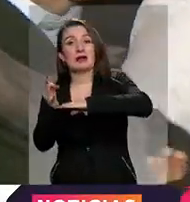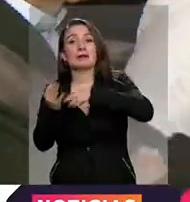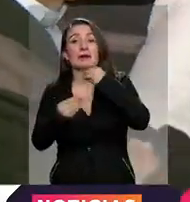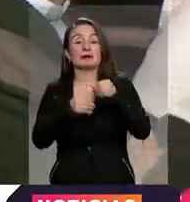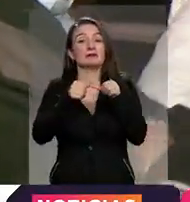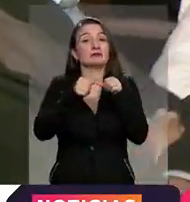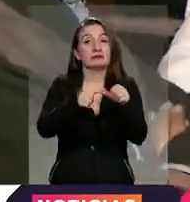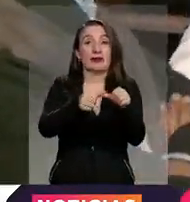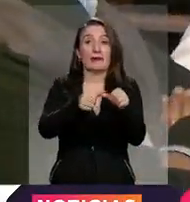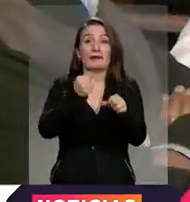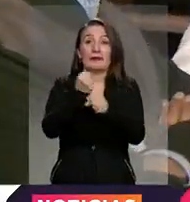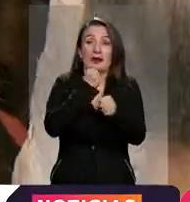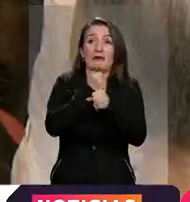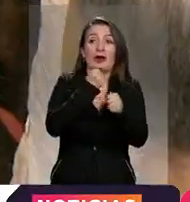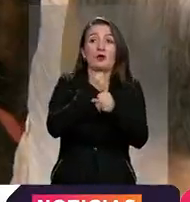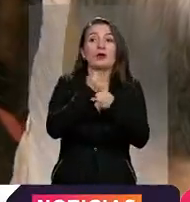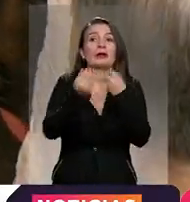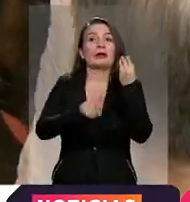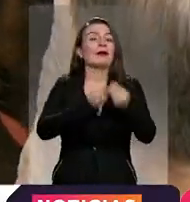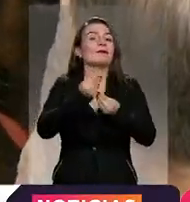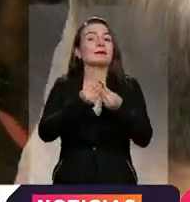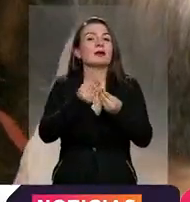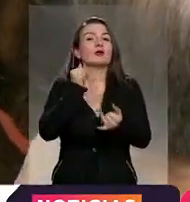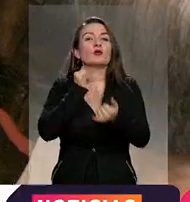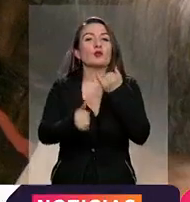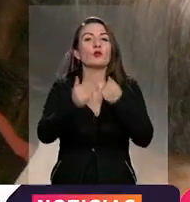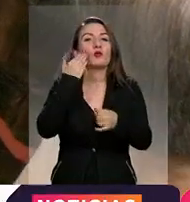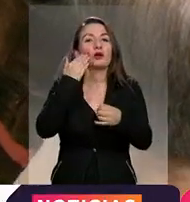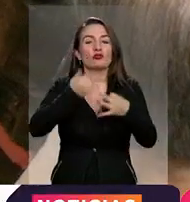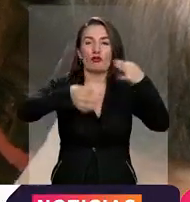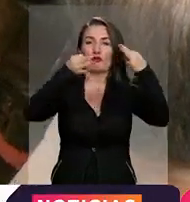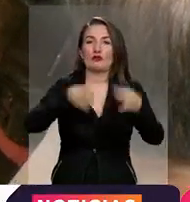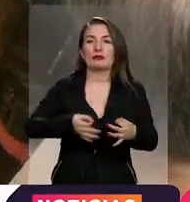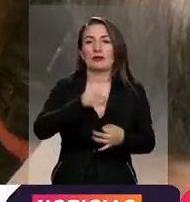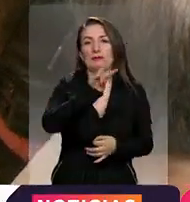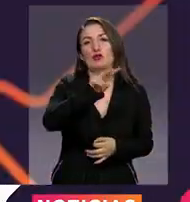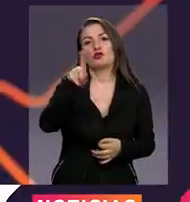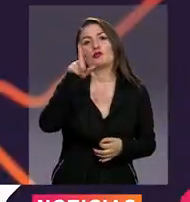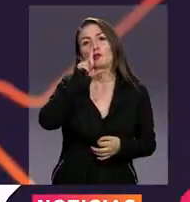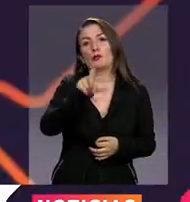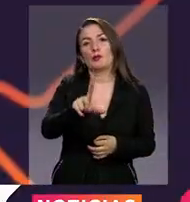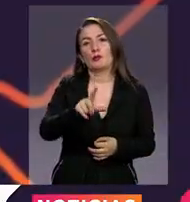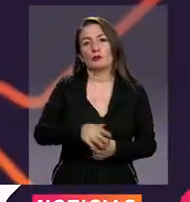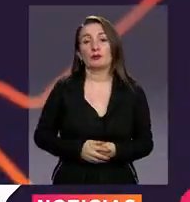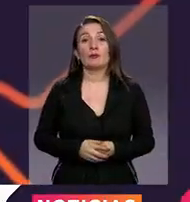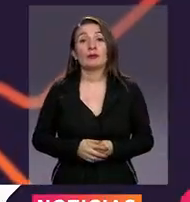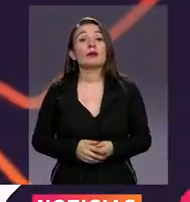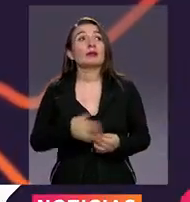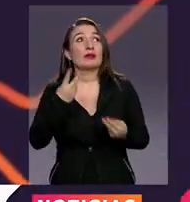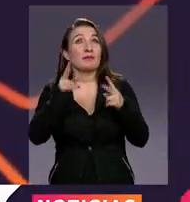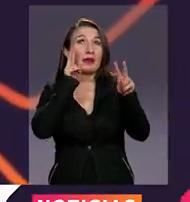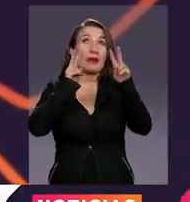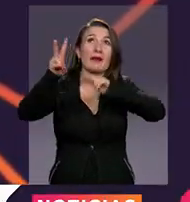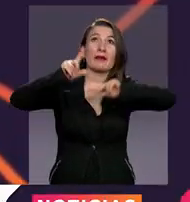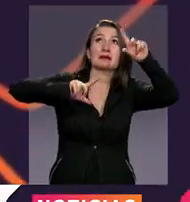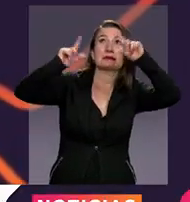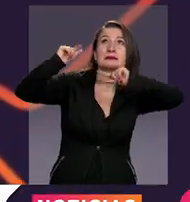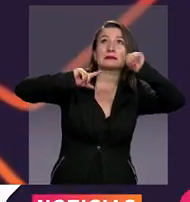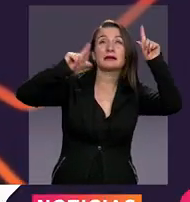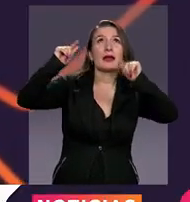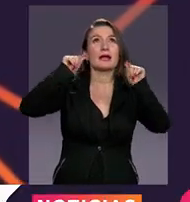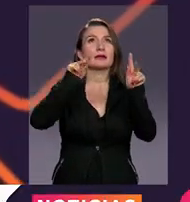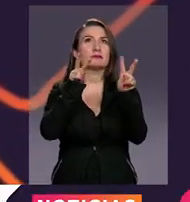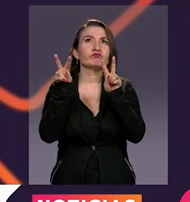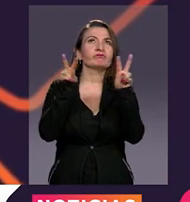los trabajos de instalación que culminará oficialmente el 21 de julio. Entonces vamos a pasar de ver las estrellas, verlas como